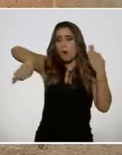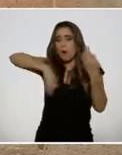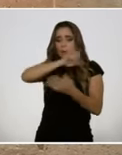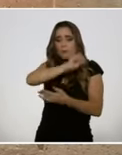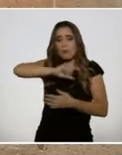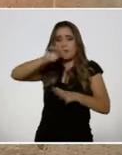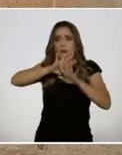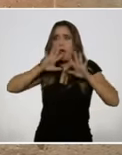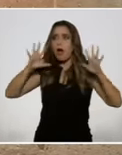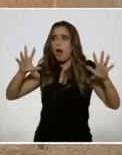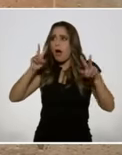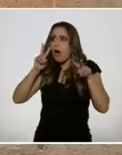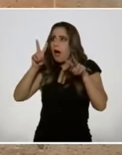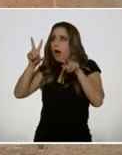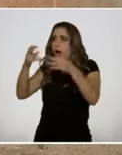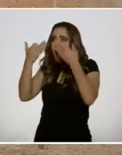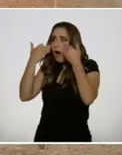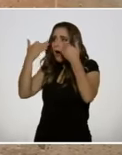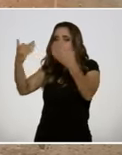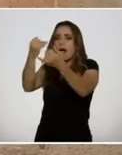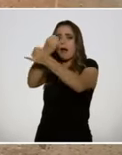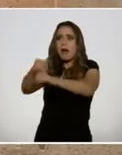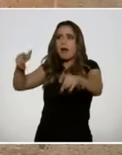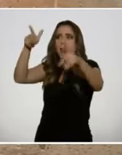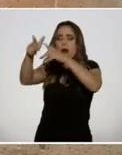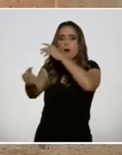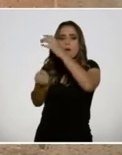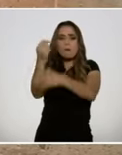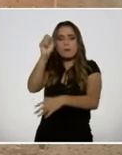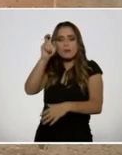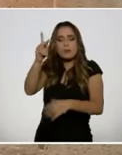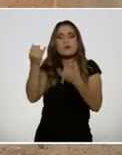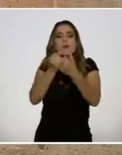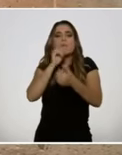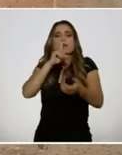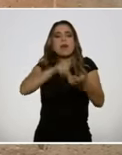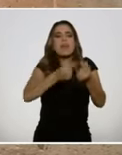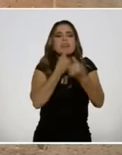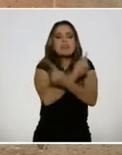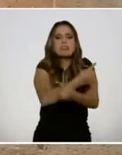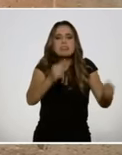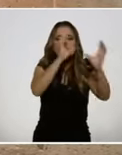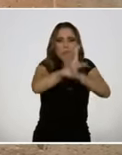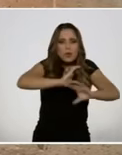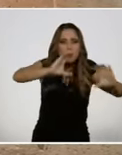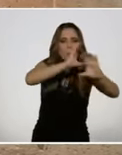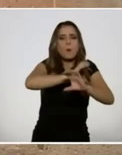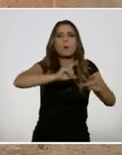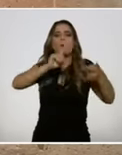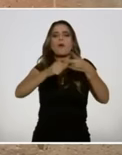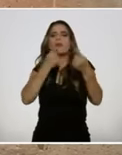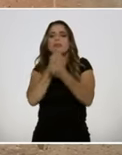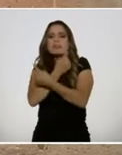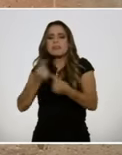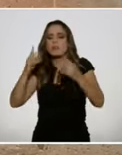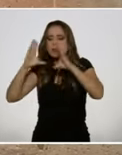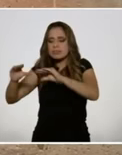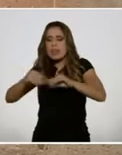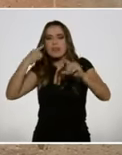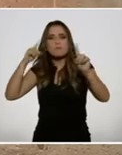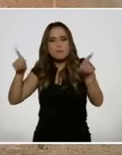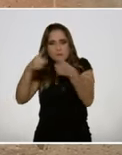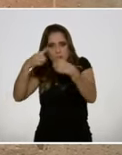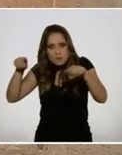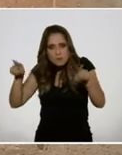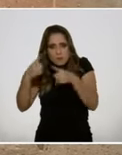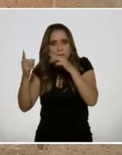voces de los niños y las niñas, así como de los jóvenes de los coros escolares y del Orfeo del Conservatorio Nacional de Música,